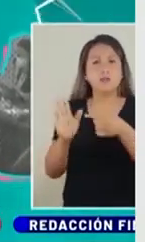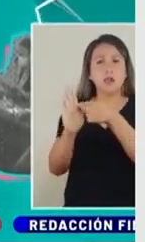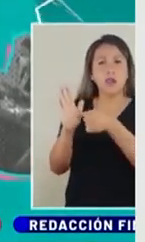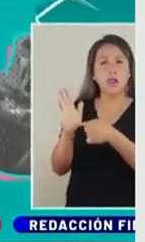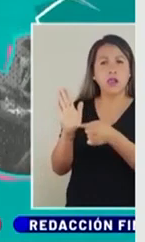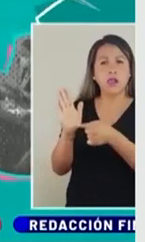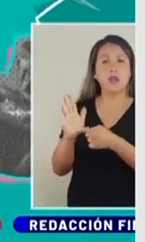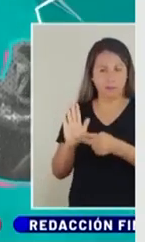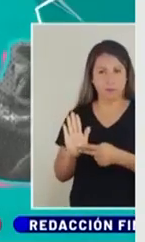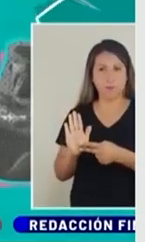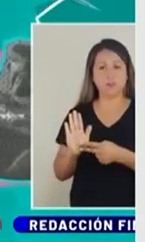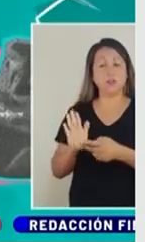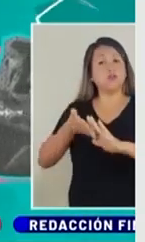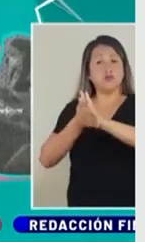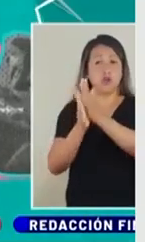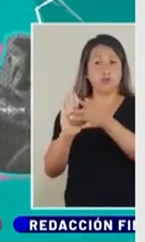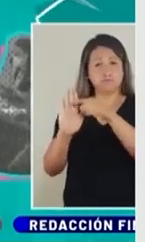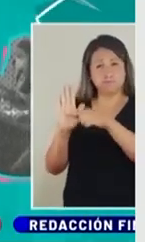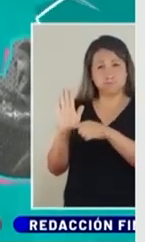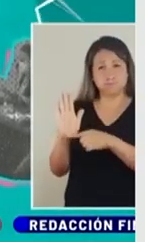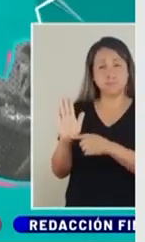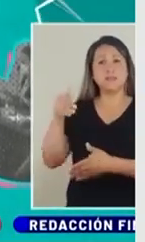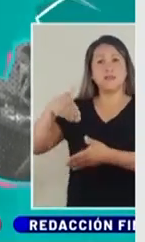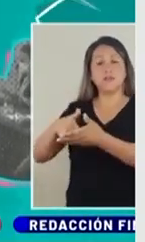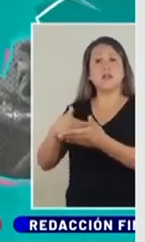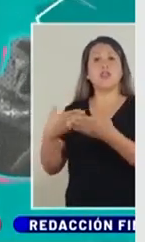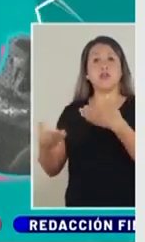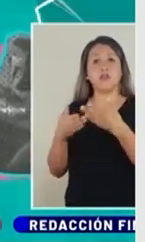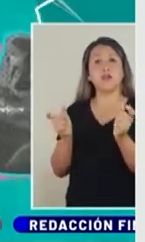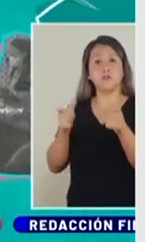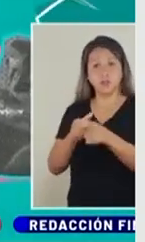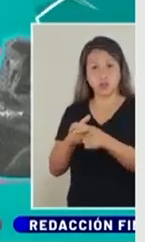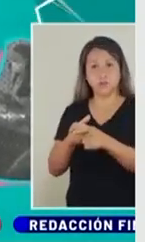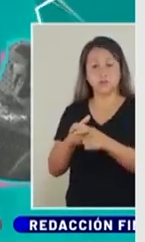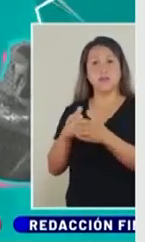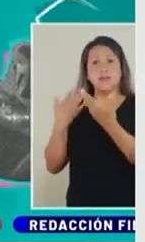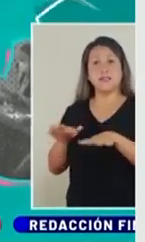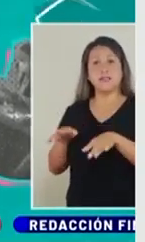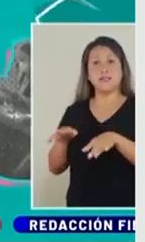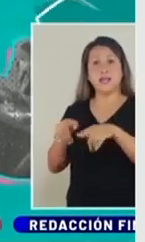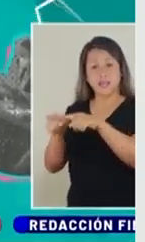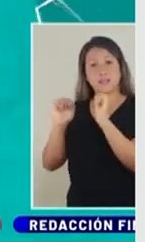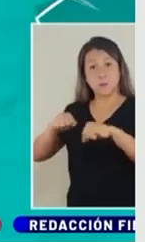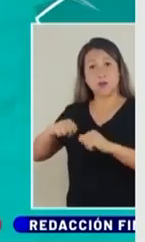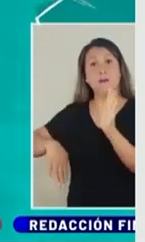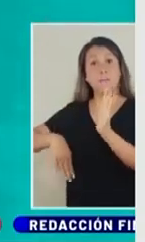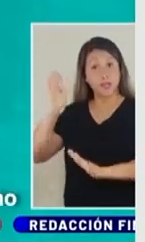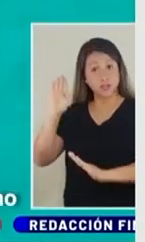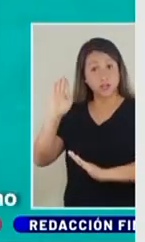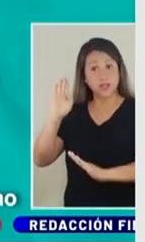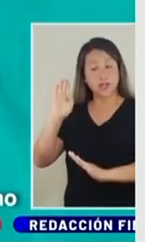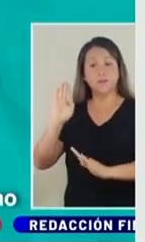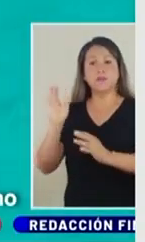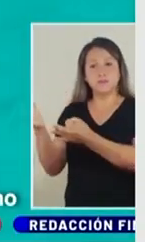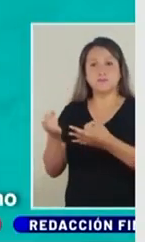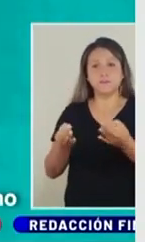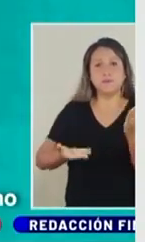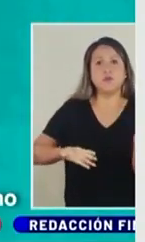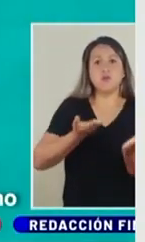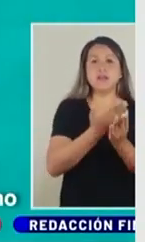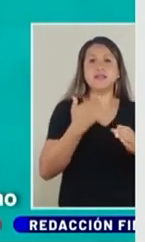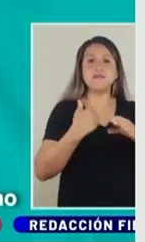principio. Es lo que te permite ver lo que está en el lugar. Pero no son los detalles de la habitación. Los detalles los vamos a discutir probablemente con normas que vengan